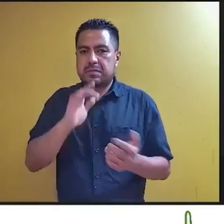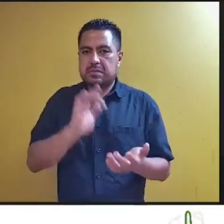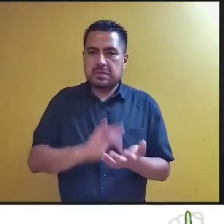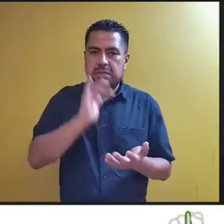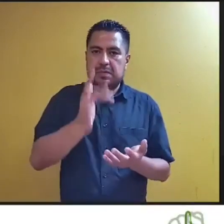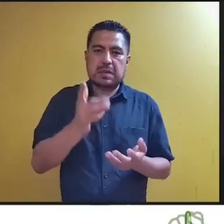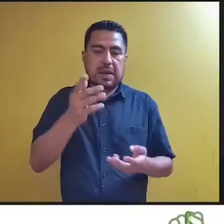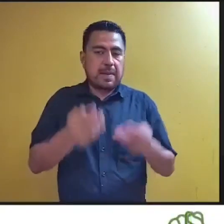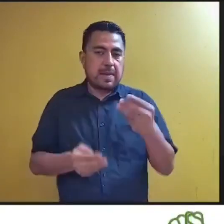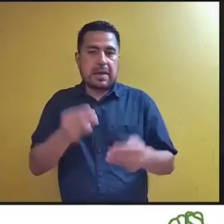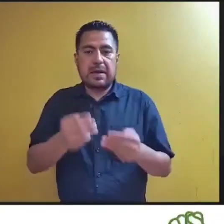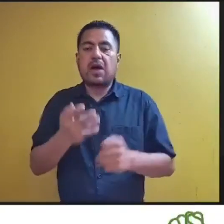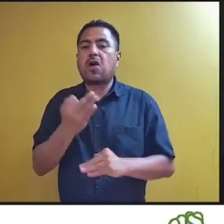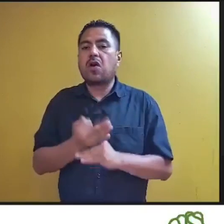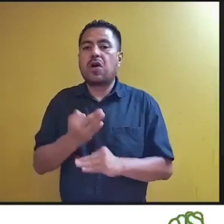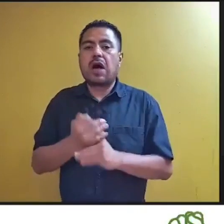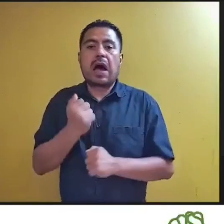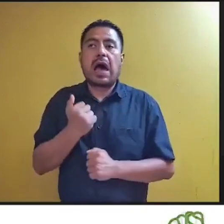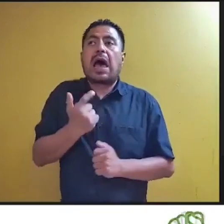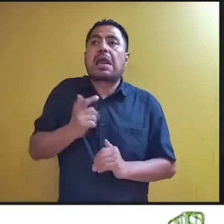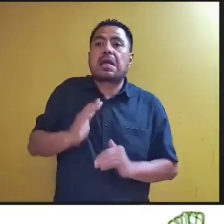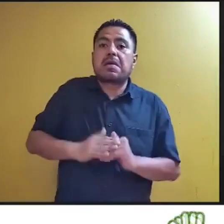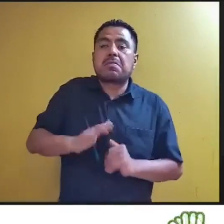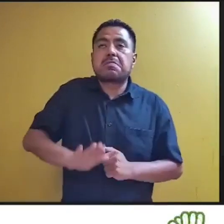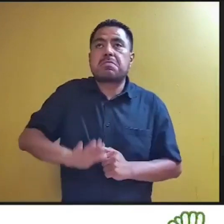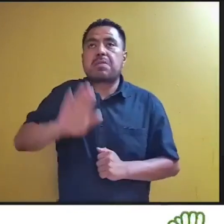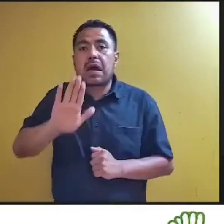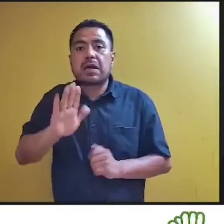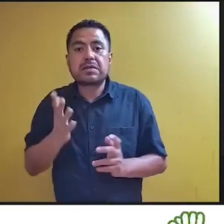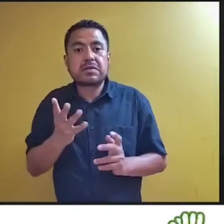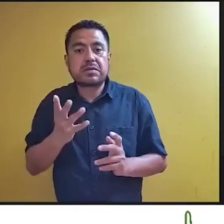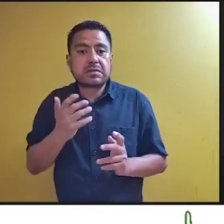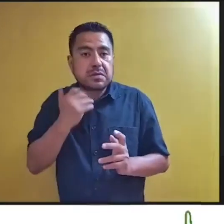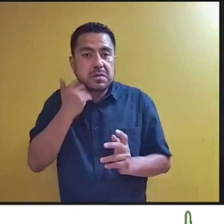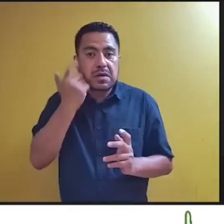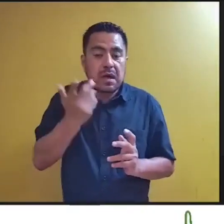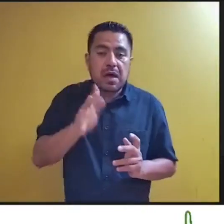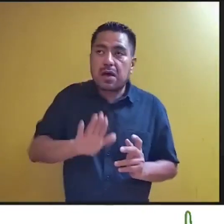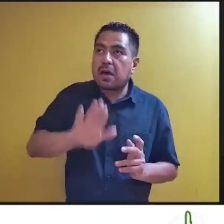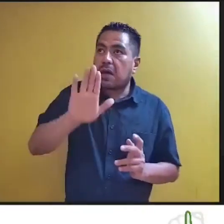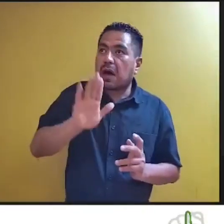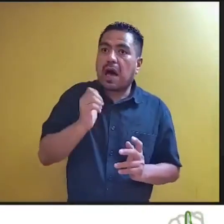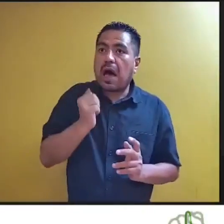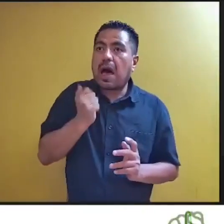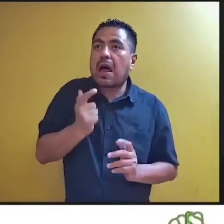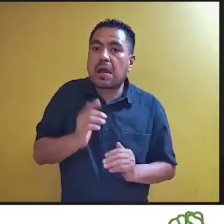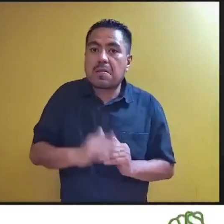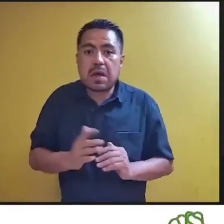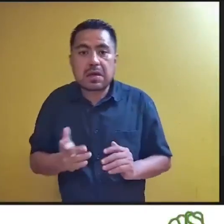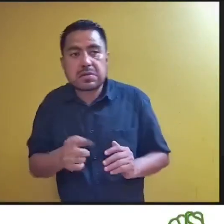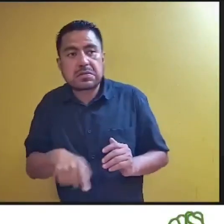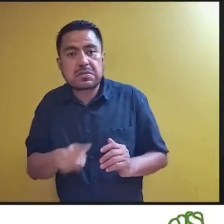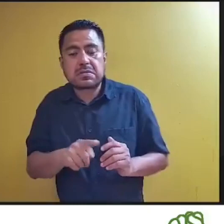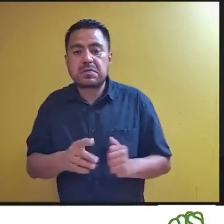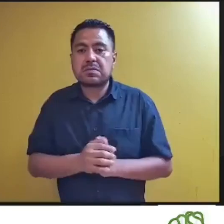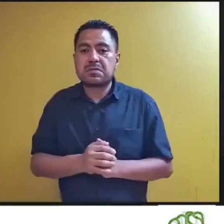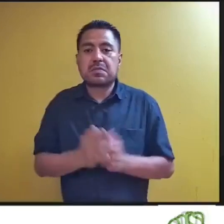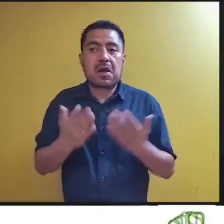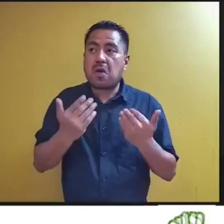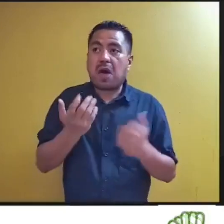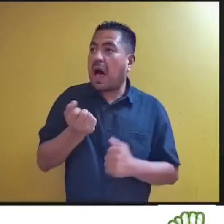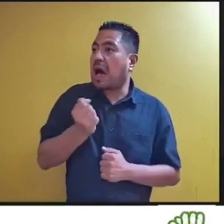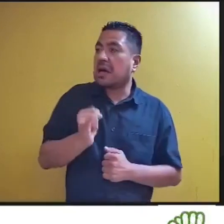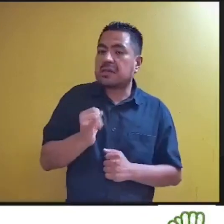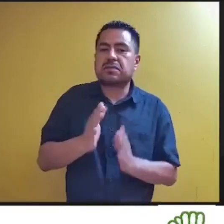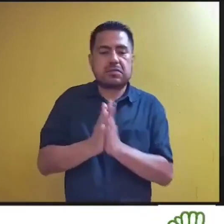Gracias, magistrado. ¿Tiene alguien más la intención de hacer uso de la voz? De no ser